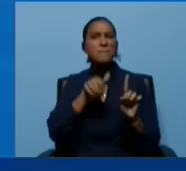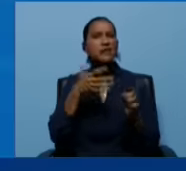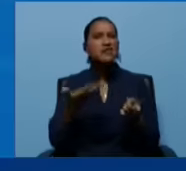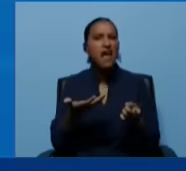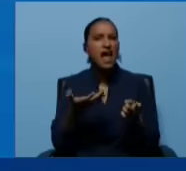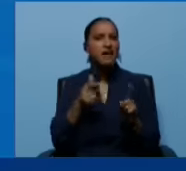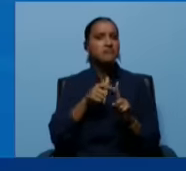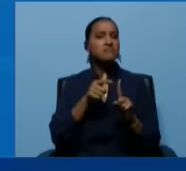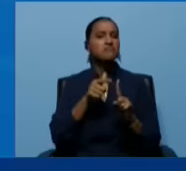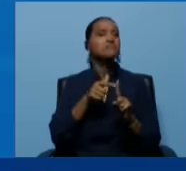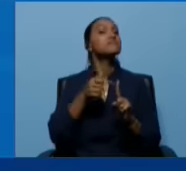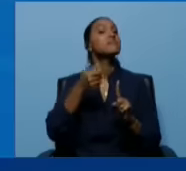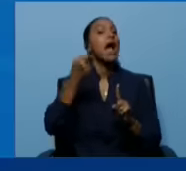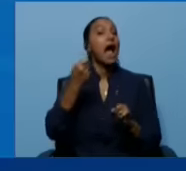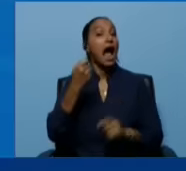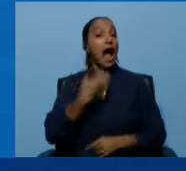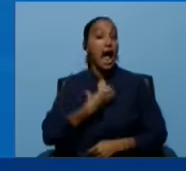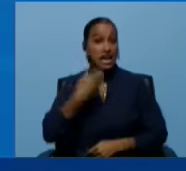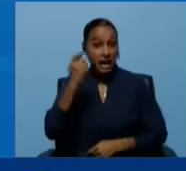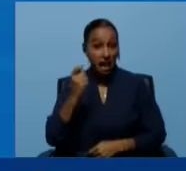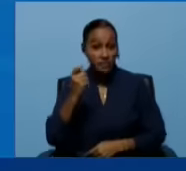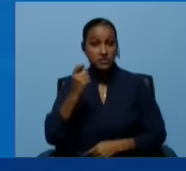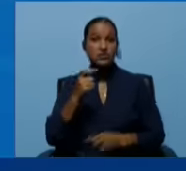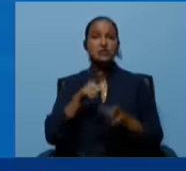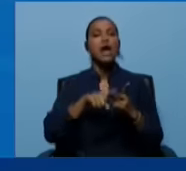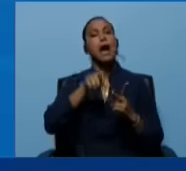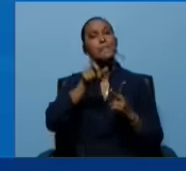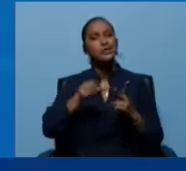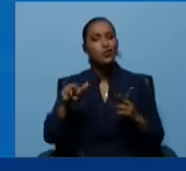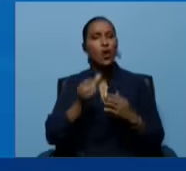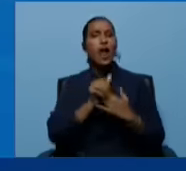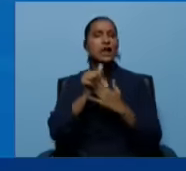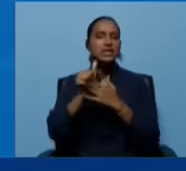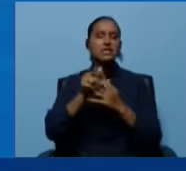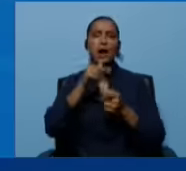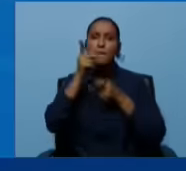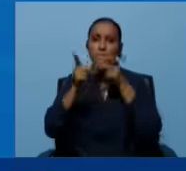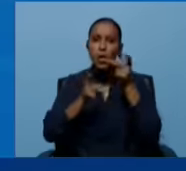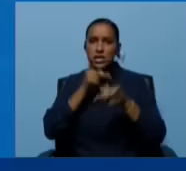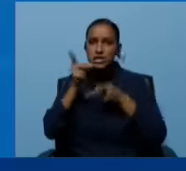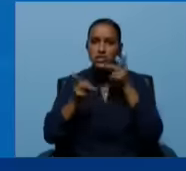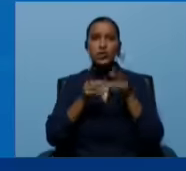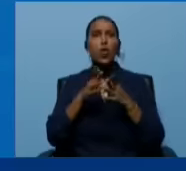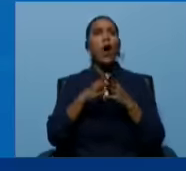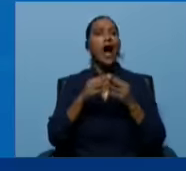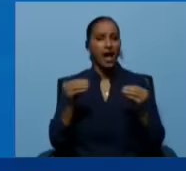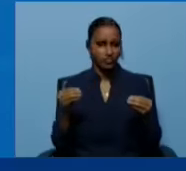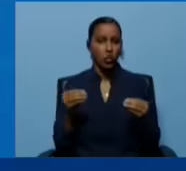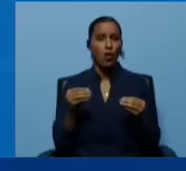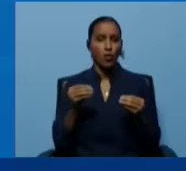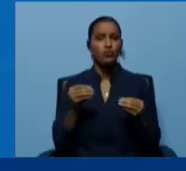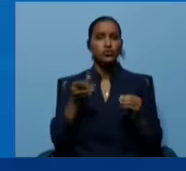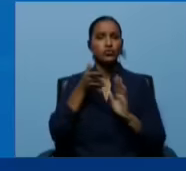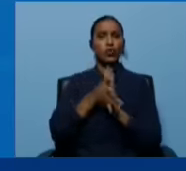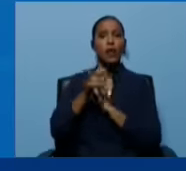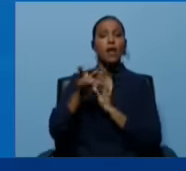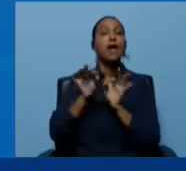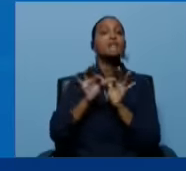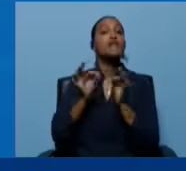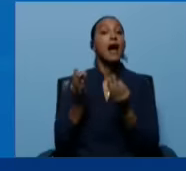MAS, a los dirigentes principales, que amenazaron a los familiares del presidente Evo Morales para entonces, de sus